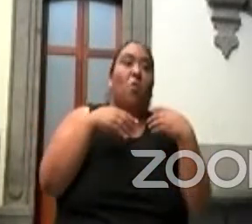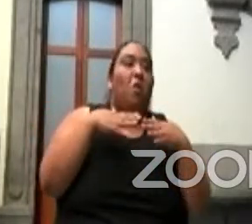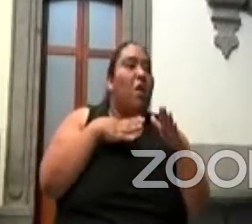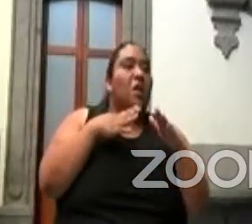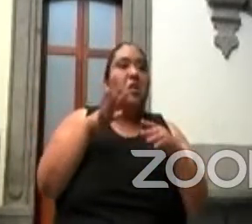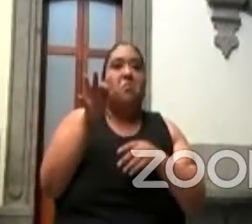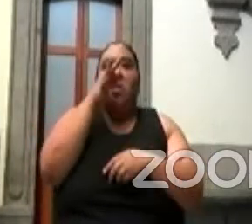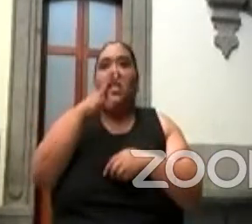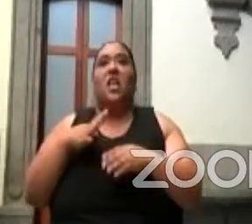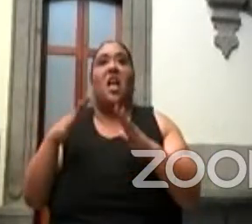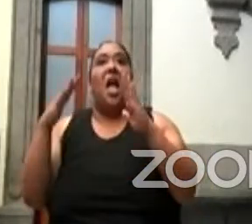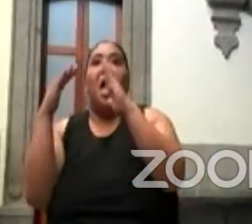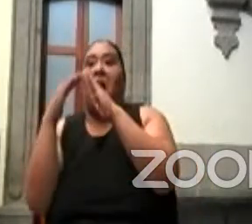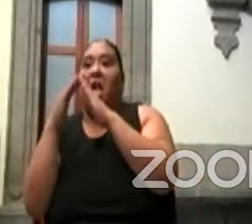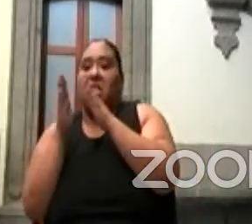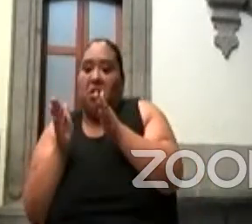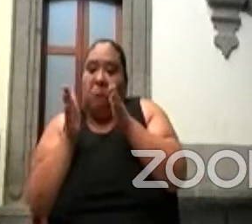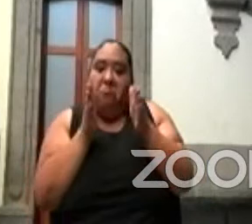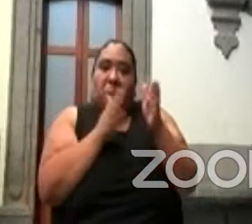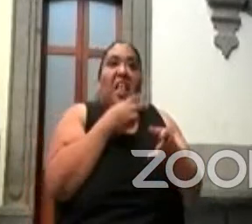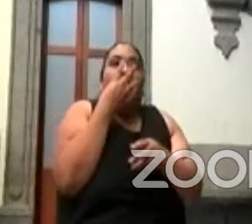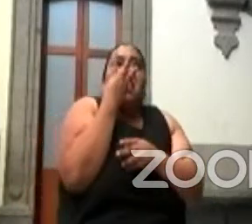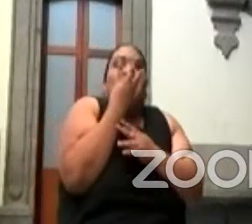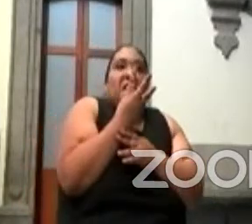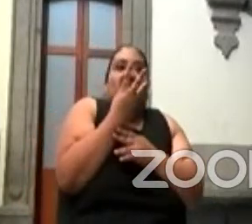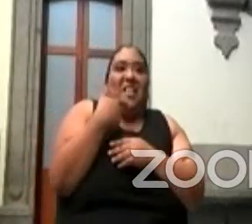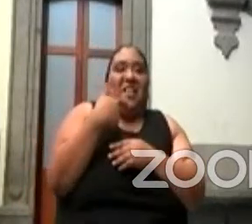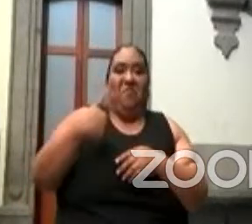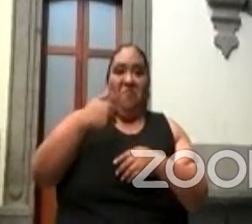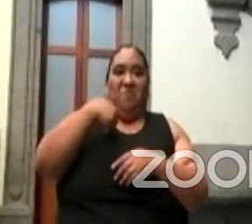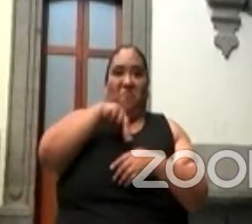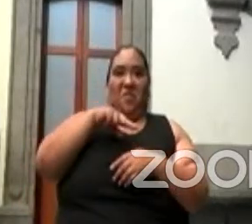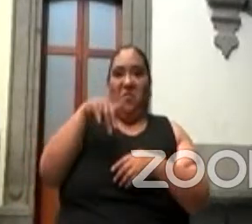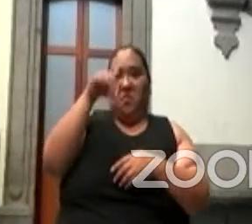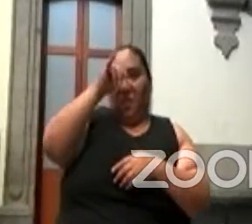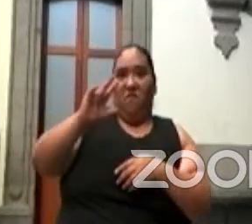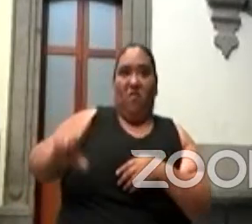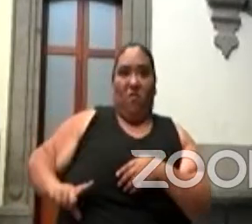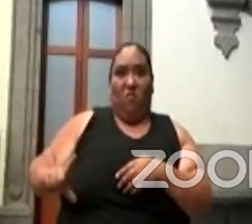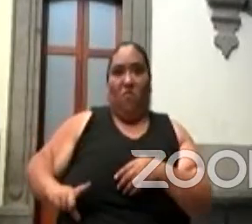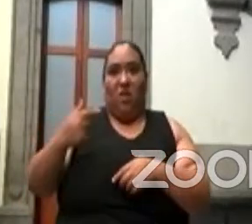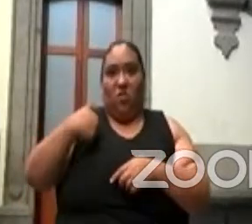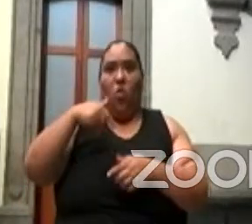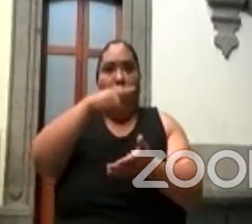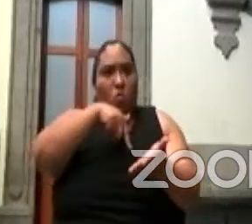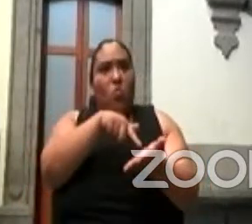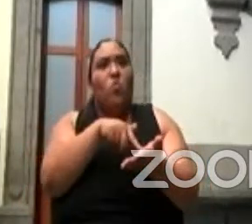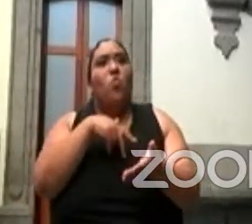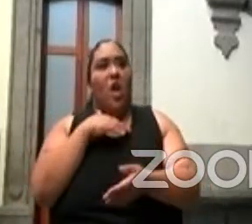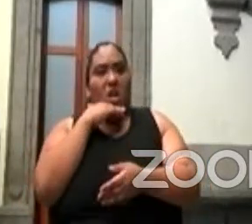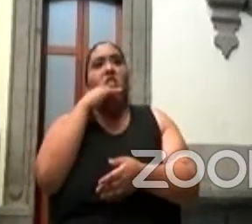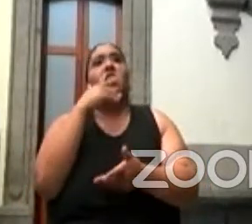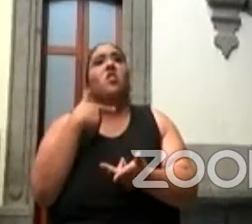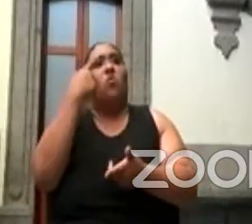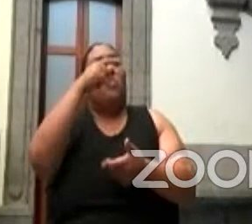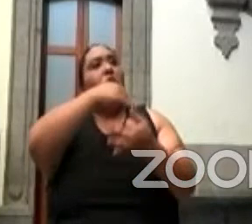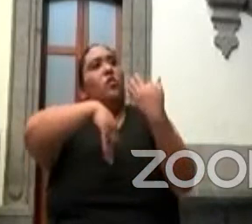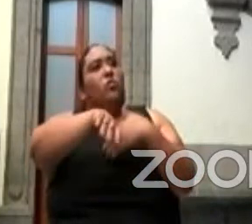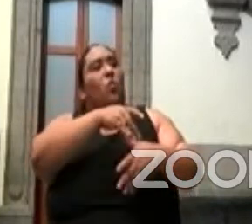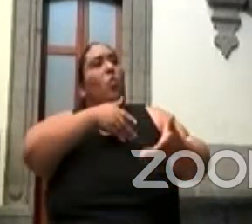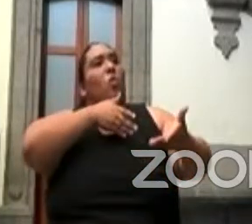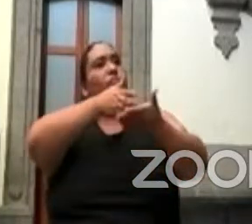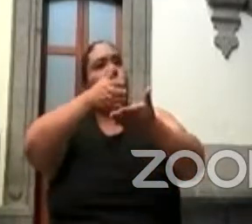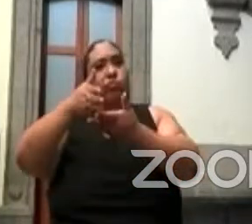nuestro señor gobernador, porque lo que queríamos era eso, tener un lugar digno con toda la señalización para poder